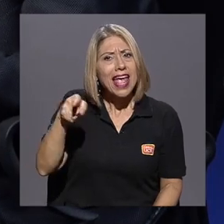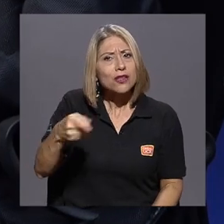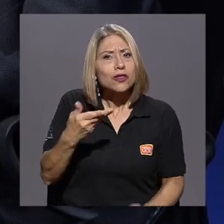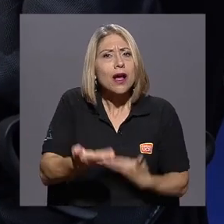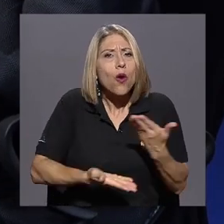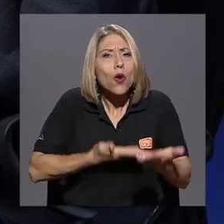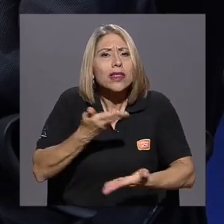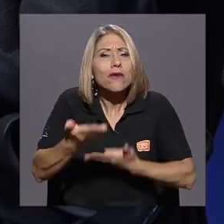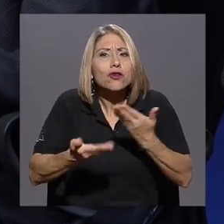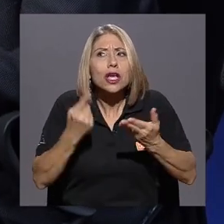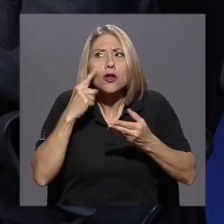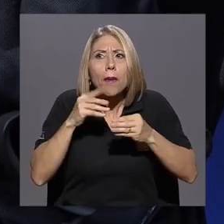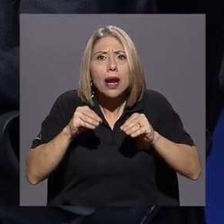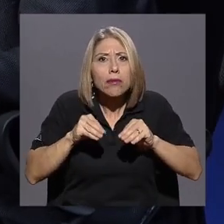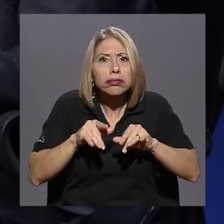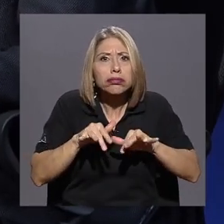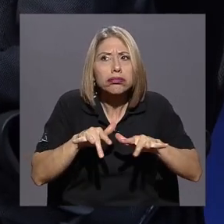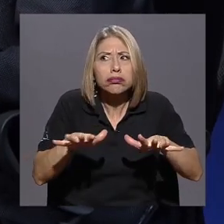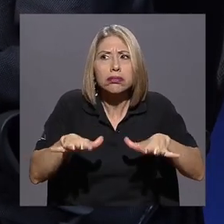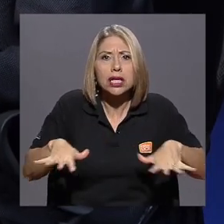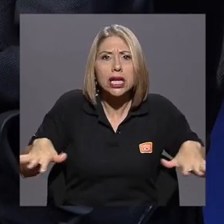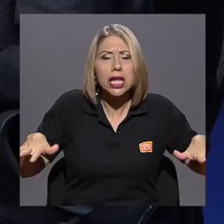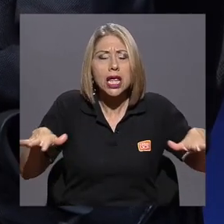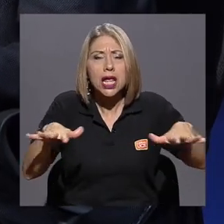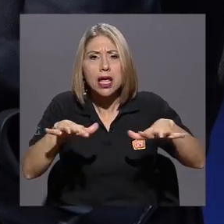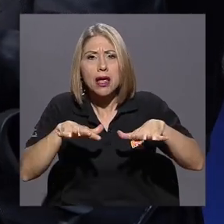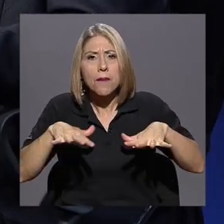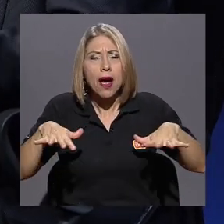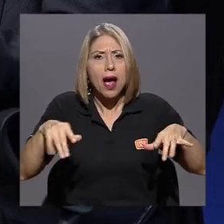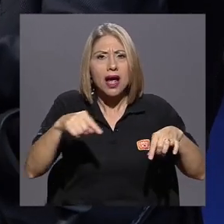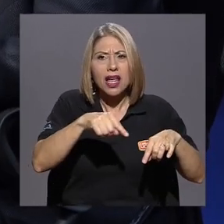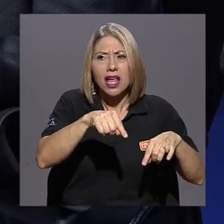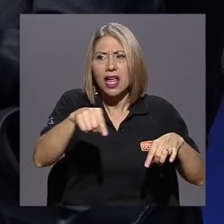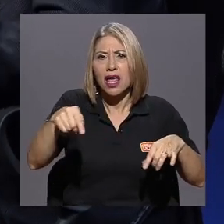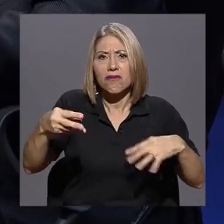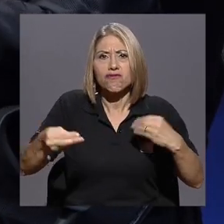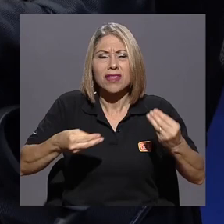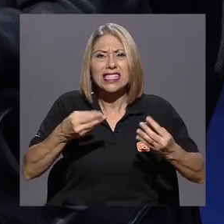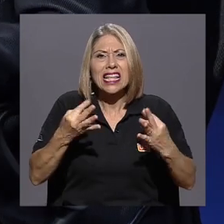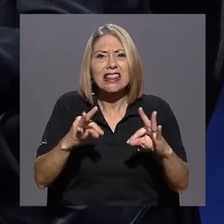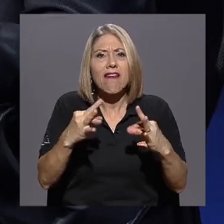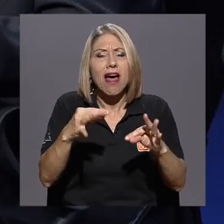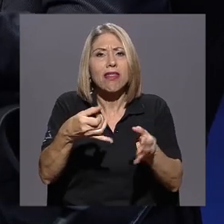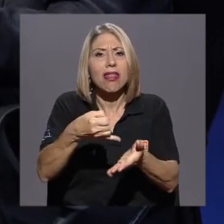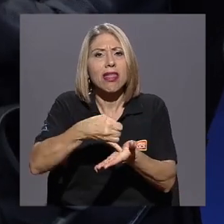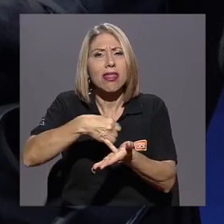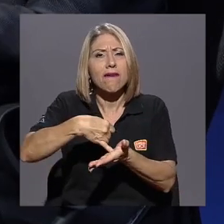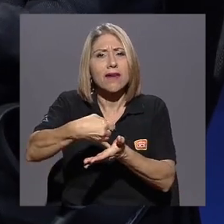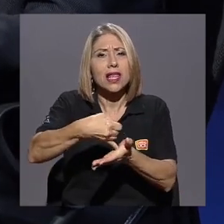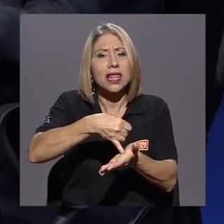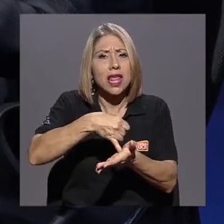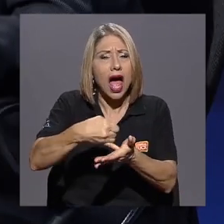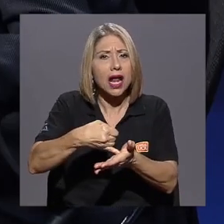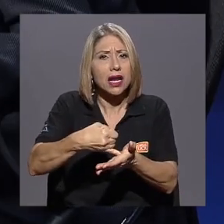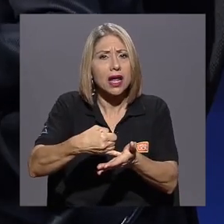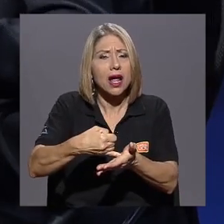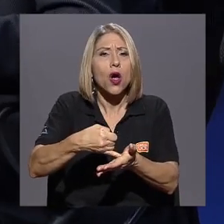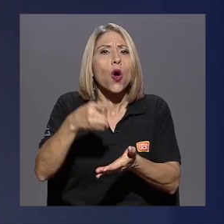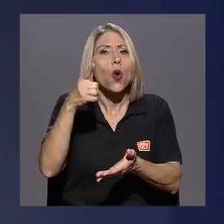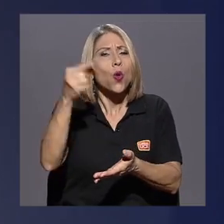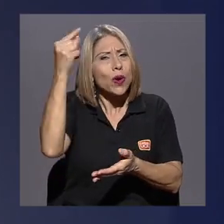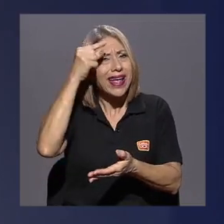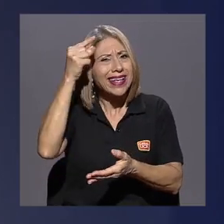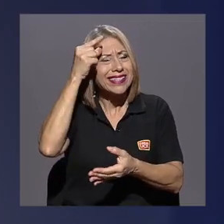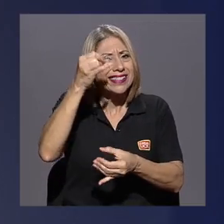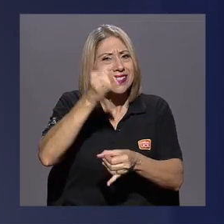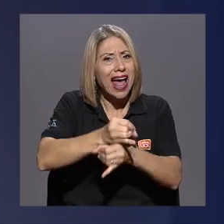a alimentar ese clima en el cual realmente de lo que se trata es de debilitar un Estado ya debilitado,